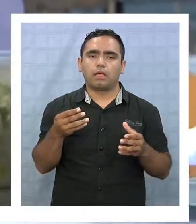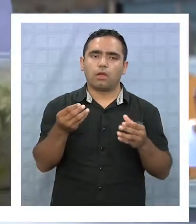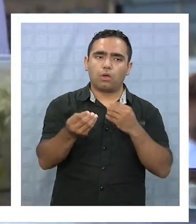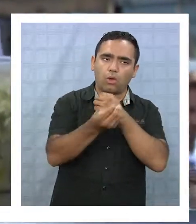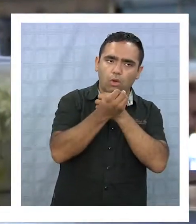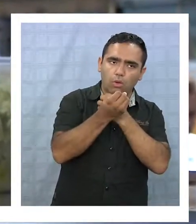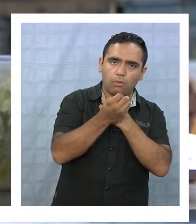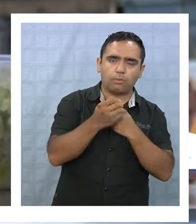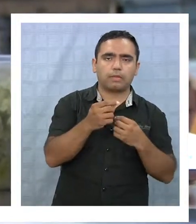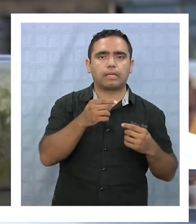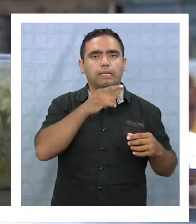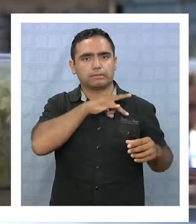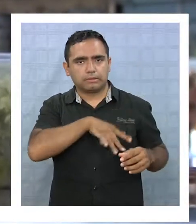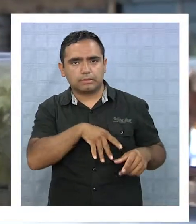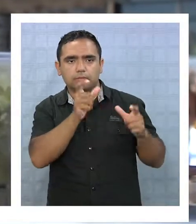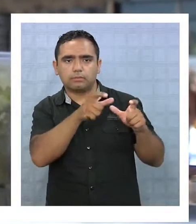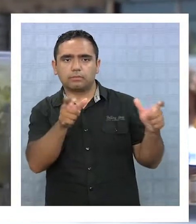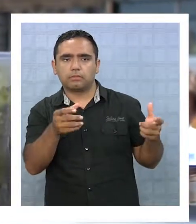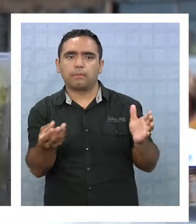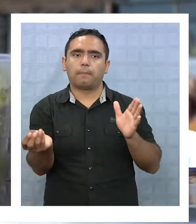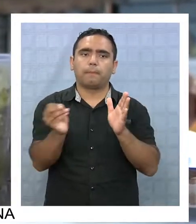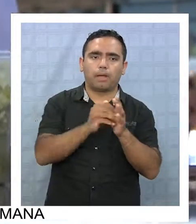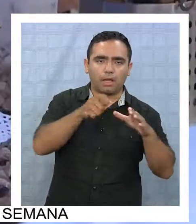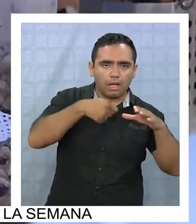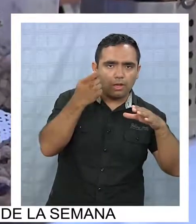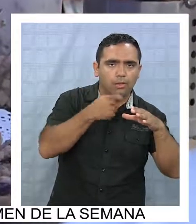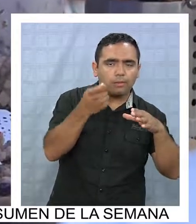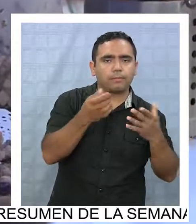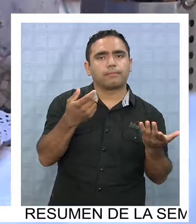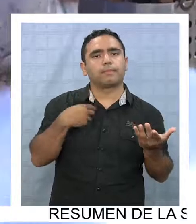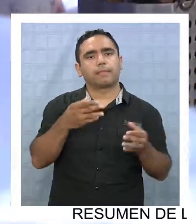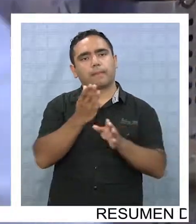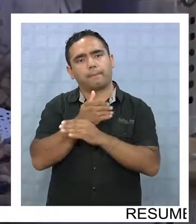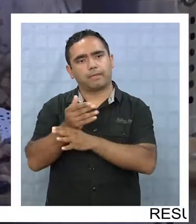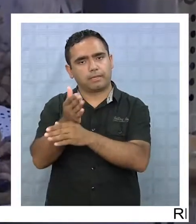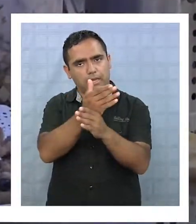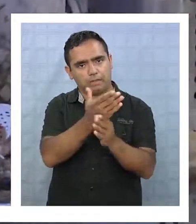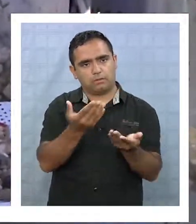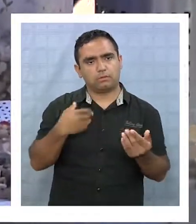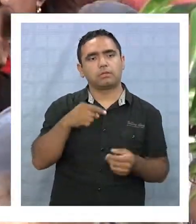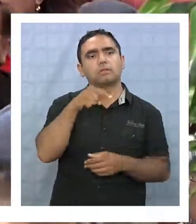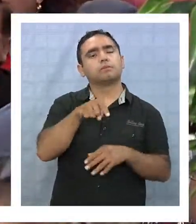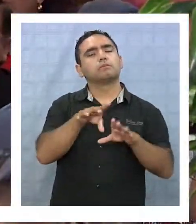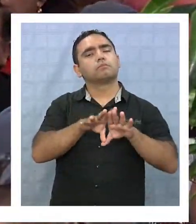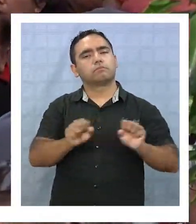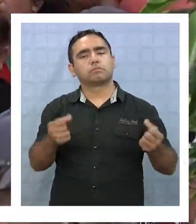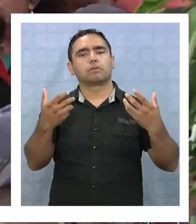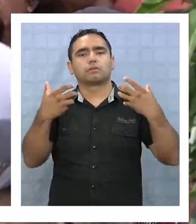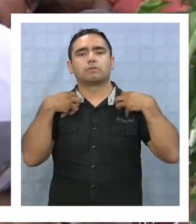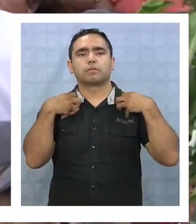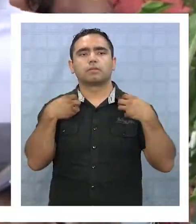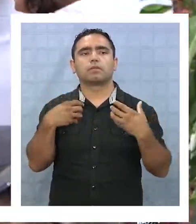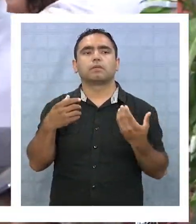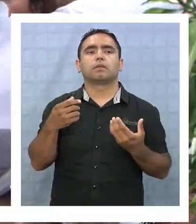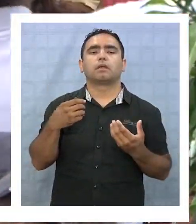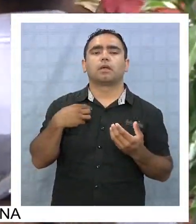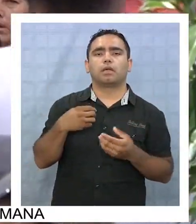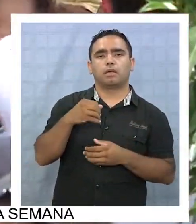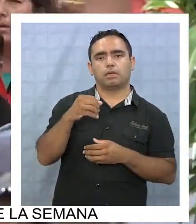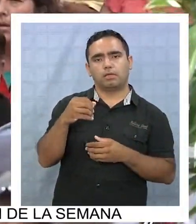dieta de todos los chilenos y aumentar el consumo de pescado en nuestra dieta. Y ese es el compromiso que tiene Zona